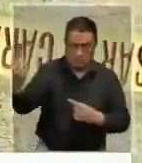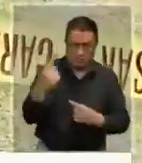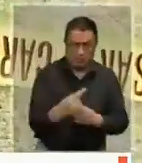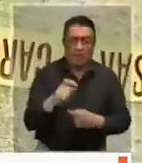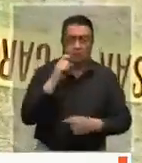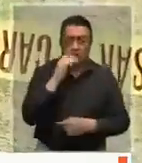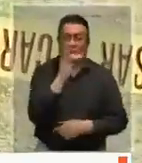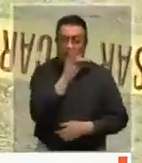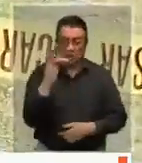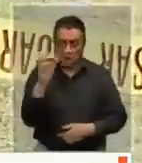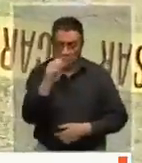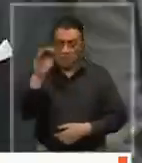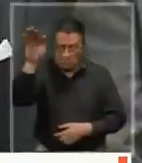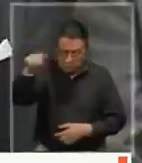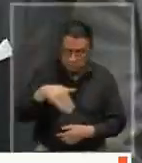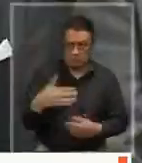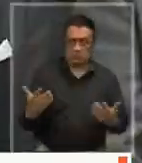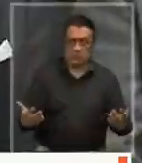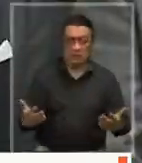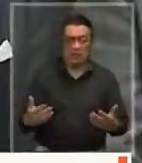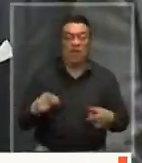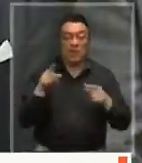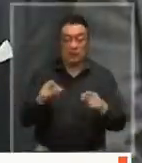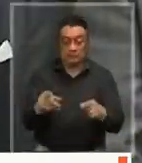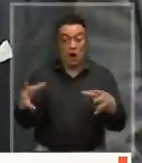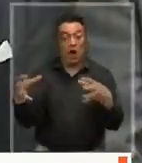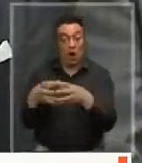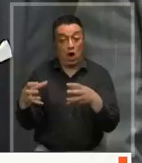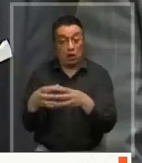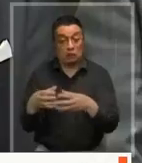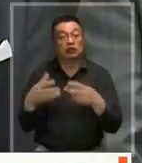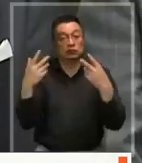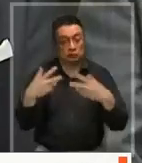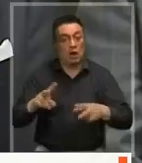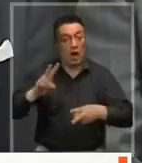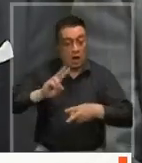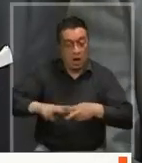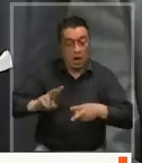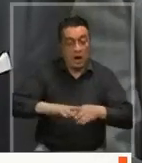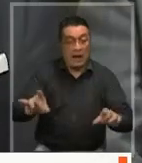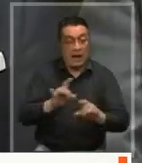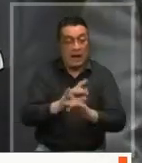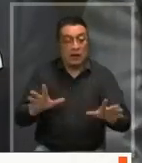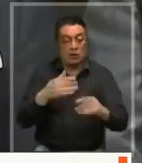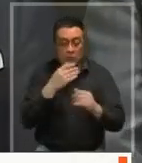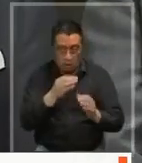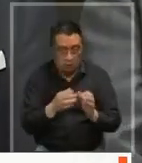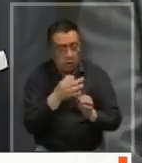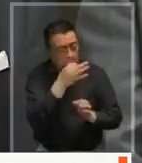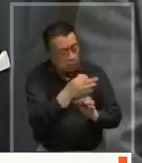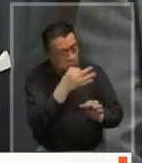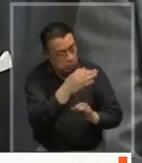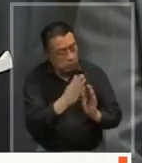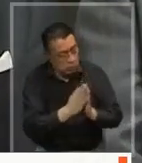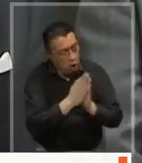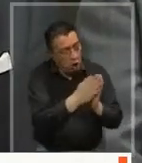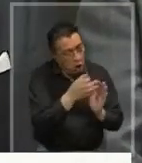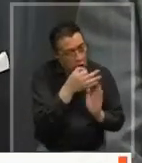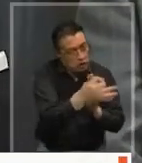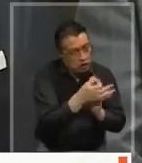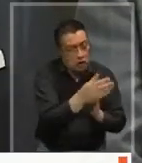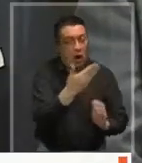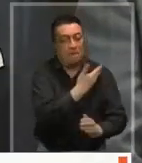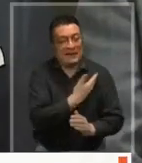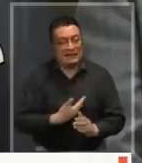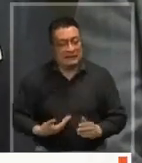las Fuerzas Armadas. Que es un organismo hecho para aconsejar al presidente de la República en materia de